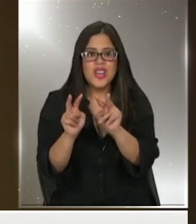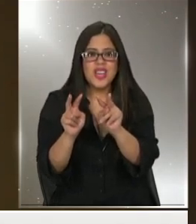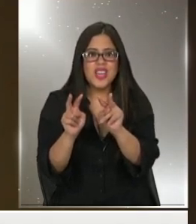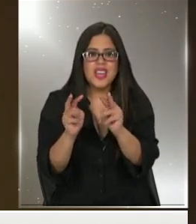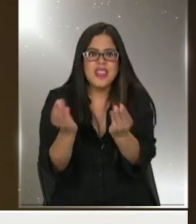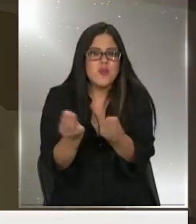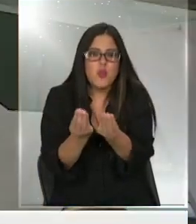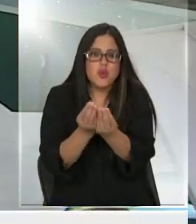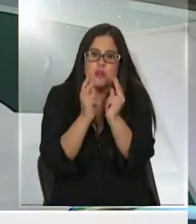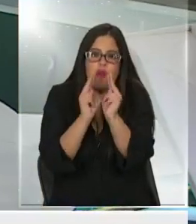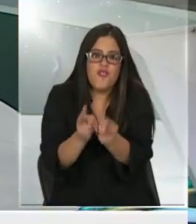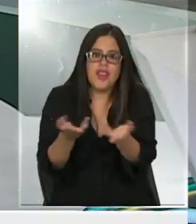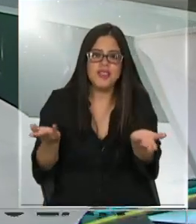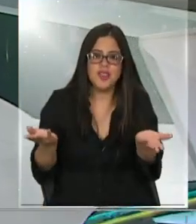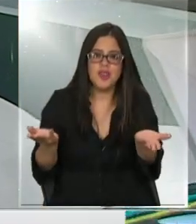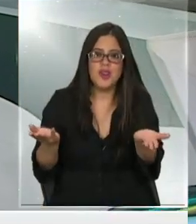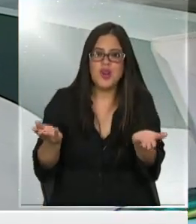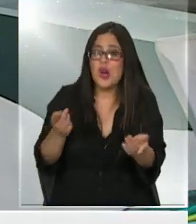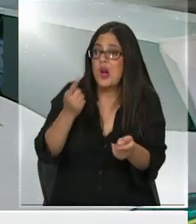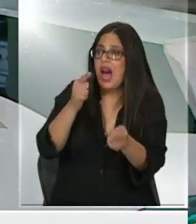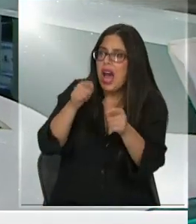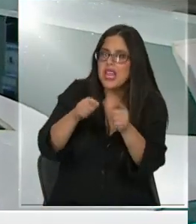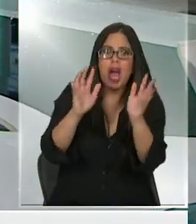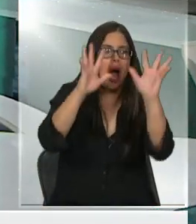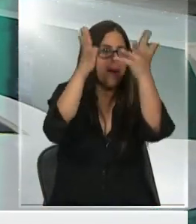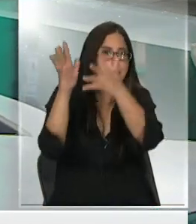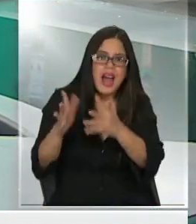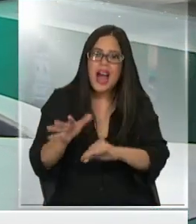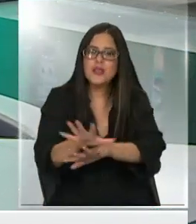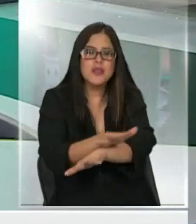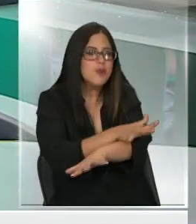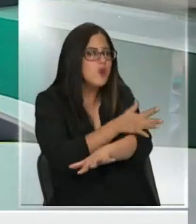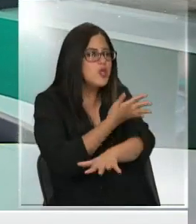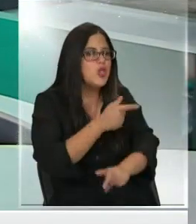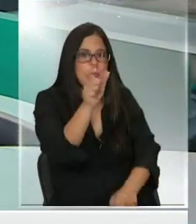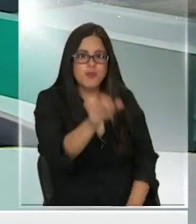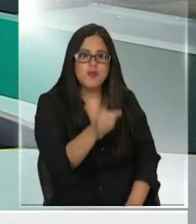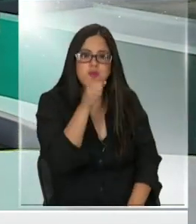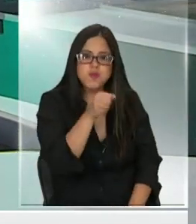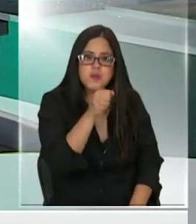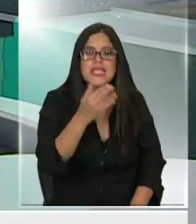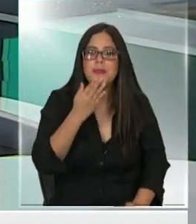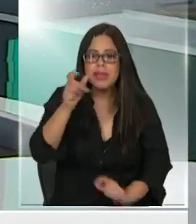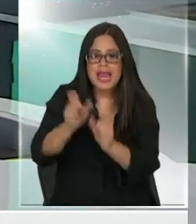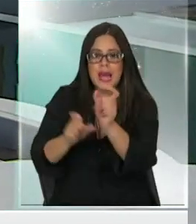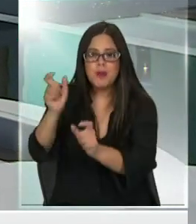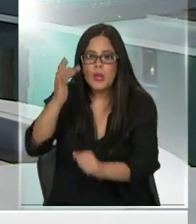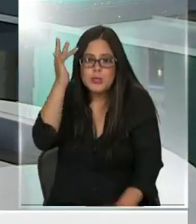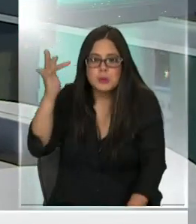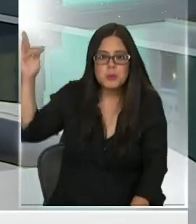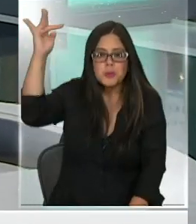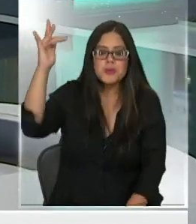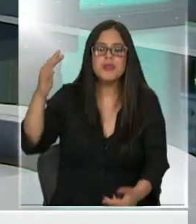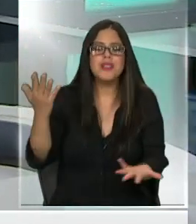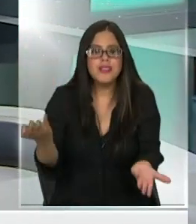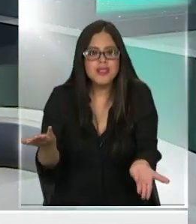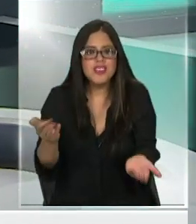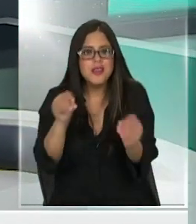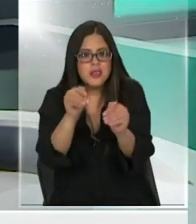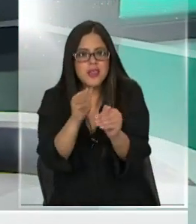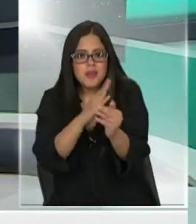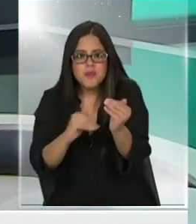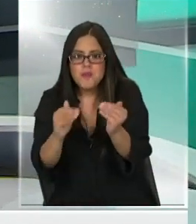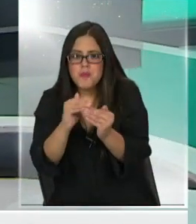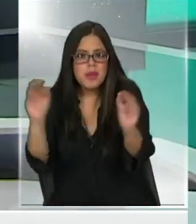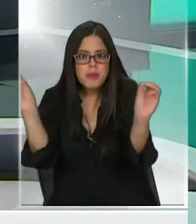presenciando, obviamente. El aplauso, la emoción del periodista, de los expertos y cómo no, porque tenían la misma visión